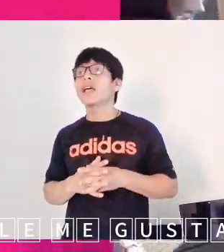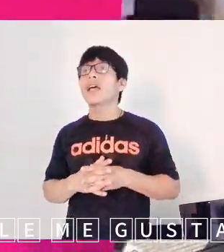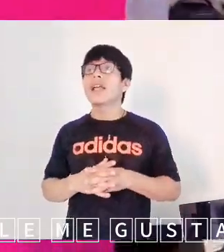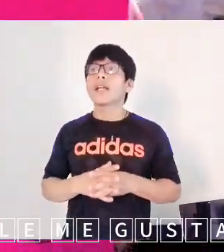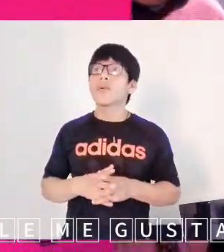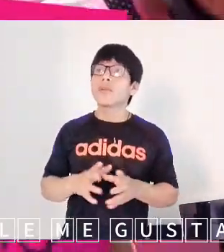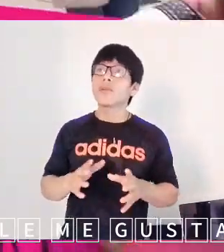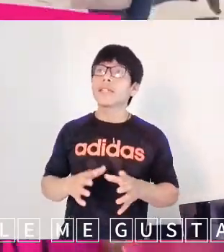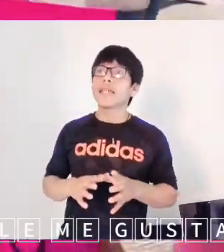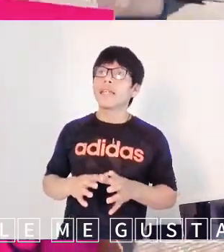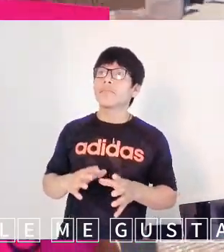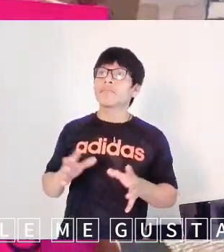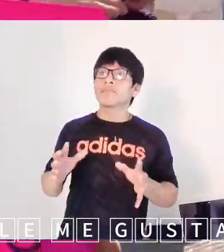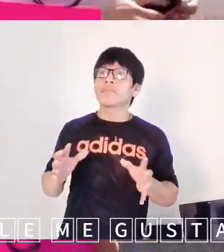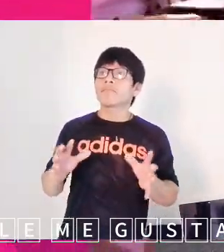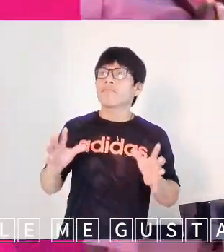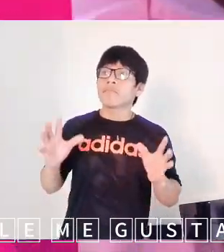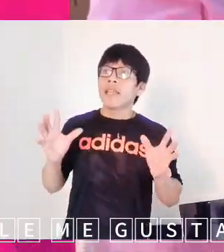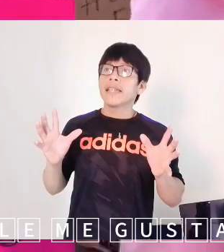2022, recordemos que